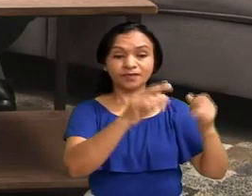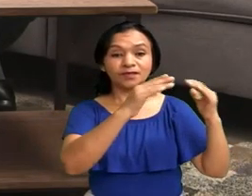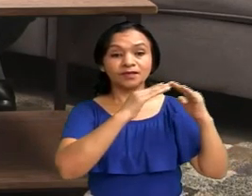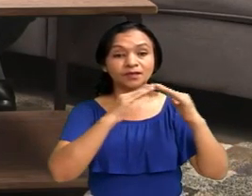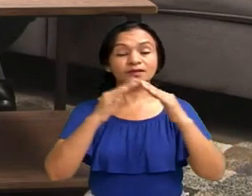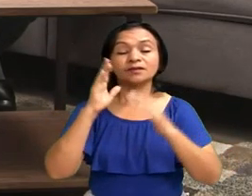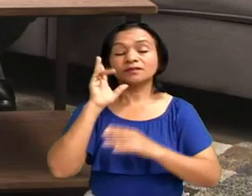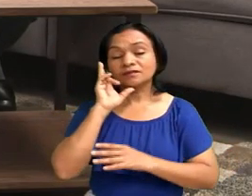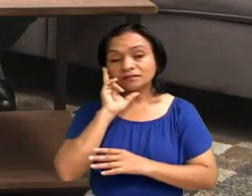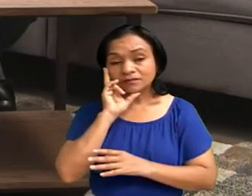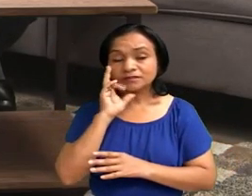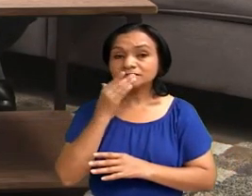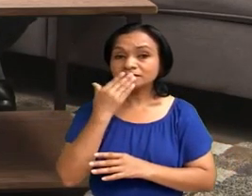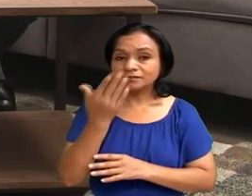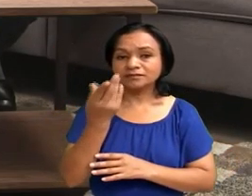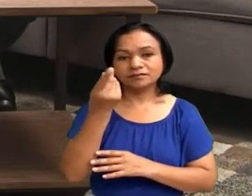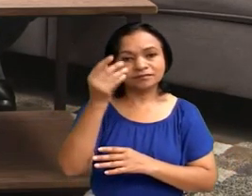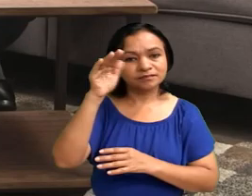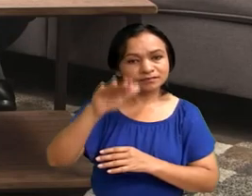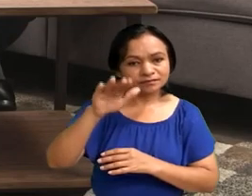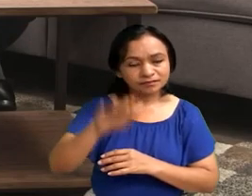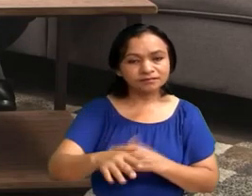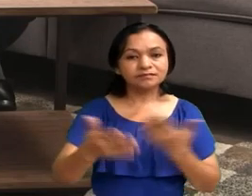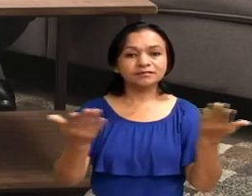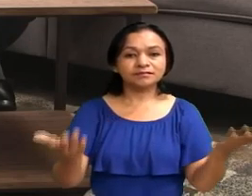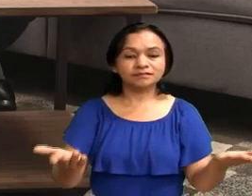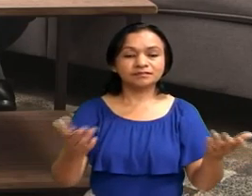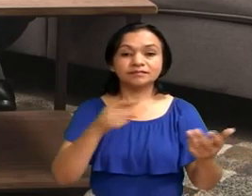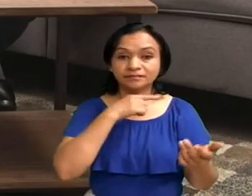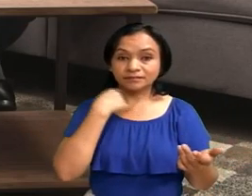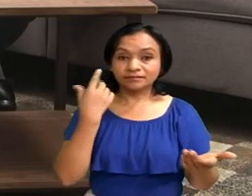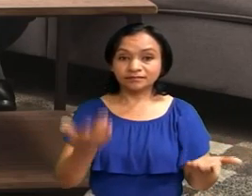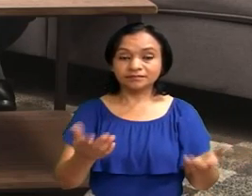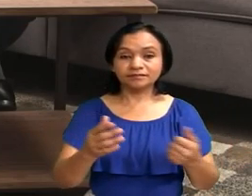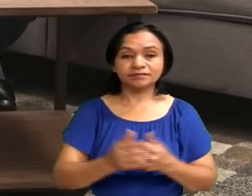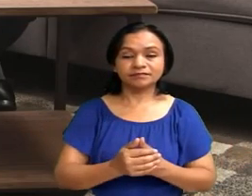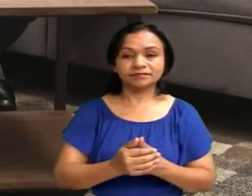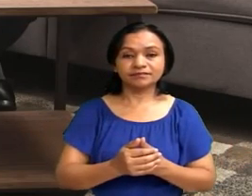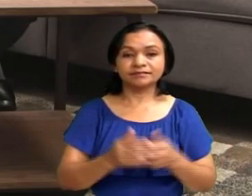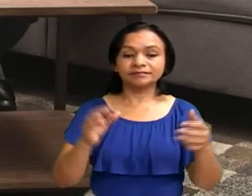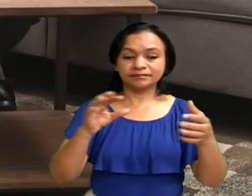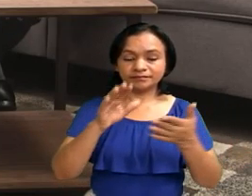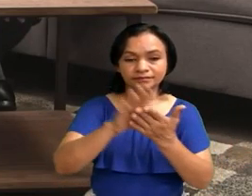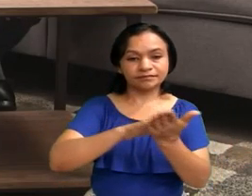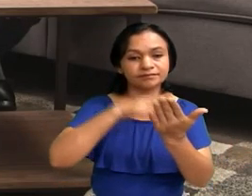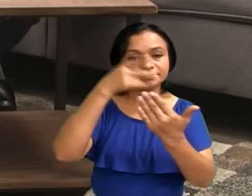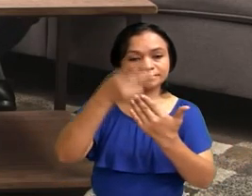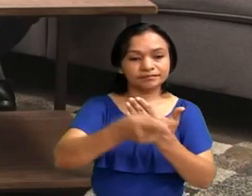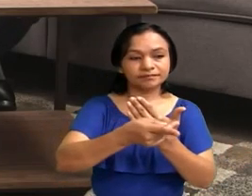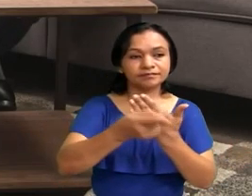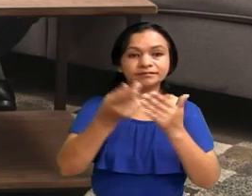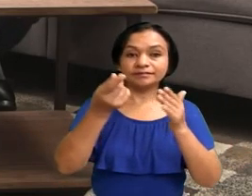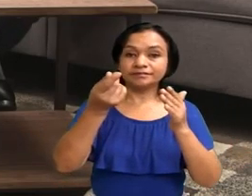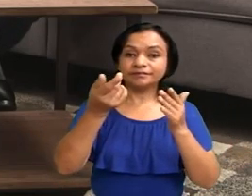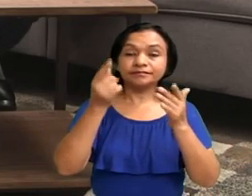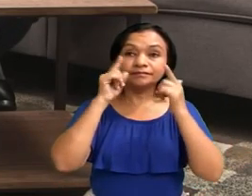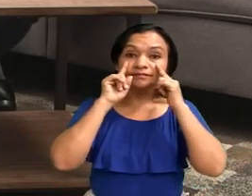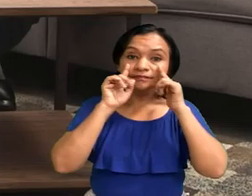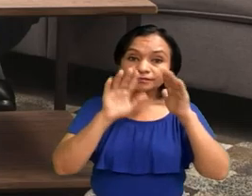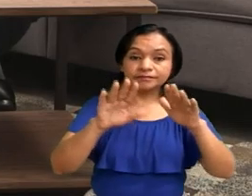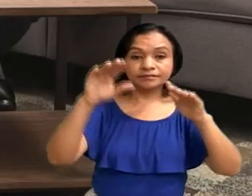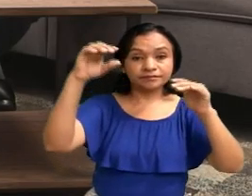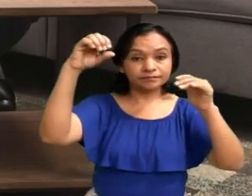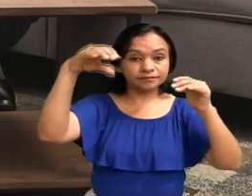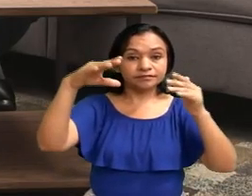buena iluminación que ahorra también energía, ¿verdad? Es parte de este programa de eficiencia energética. Entonces, eso lo